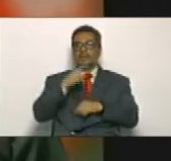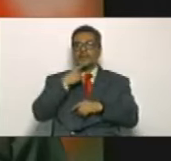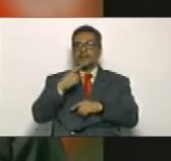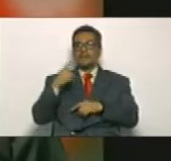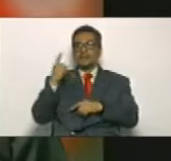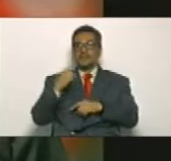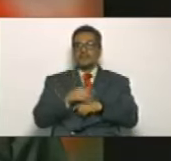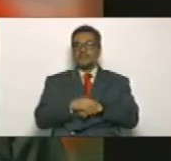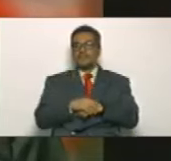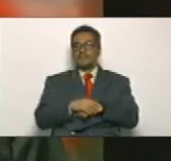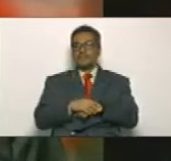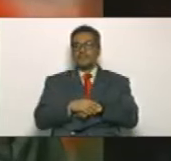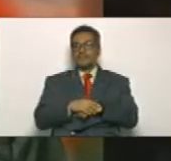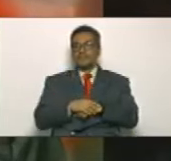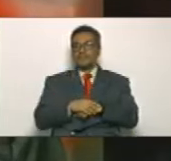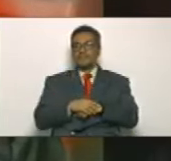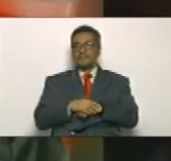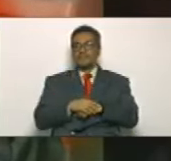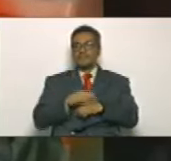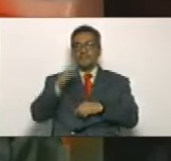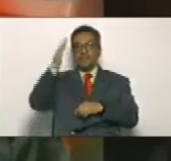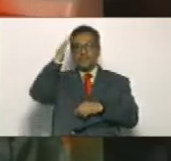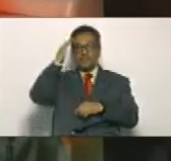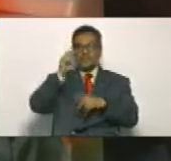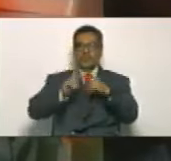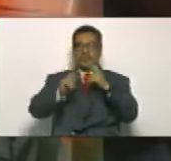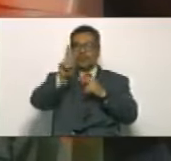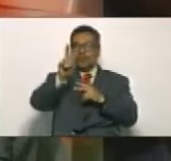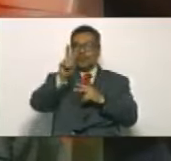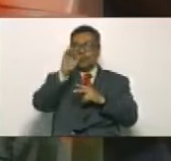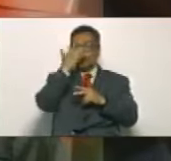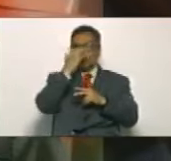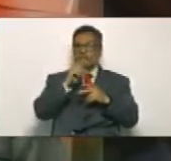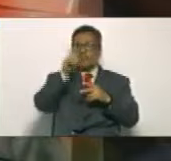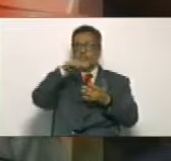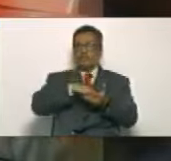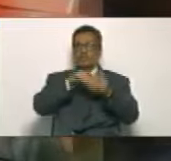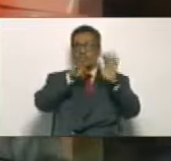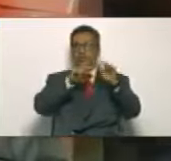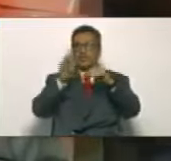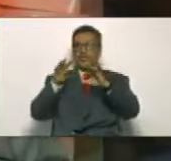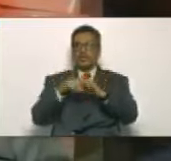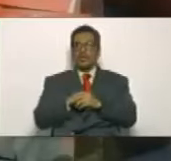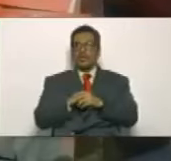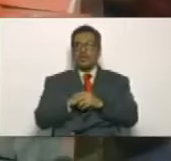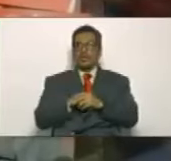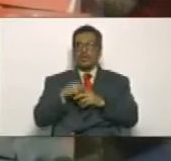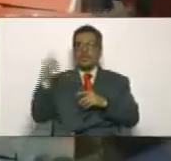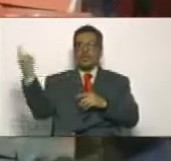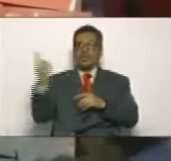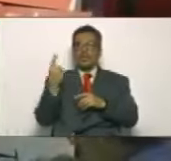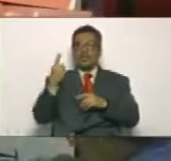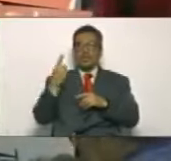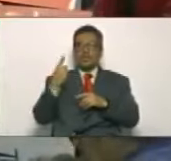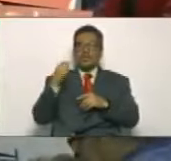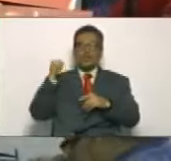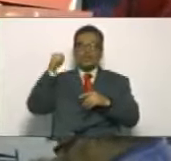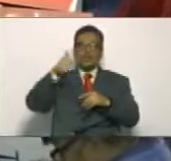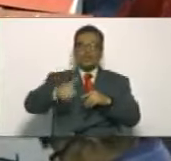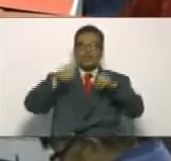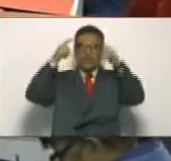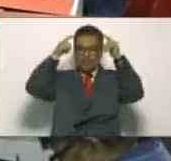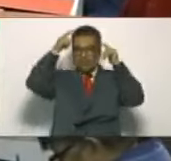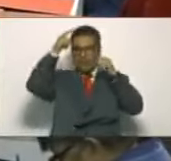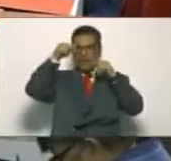Fleshpiahuayngüenshi, que el 2 de febrero de 1999, con la llegada del comandante eterno Hugo